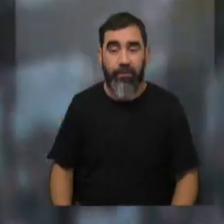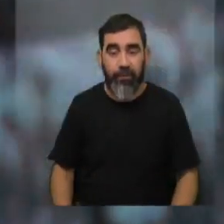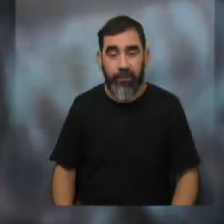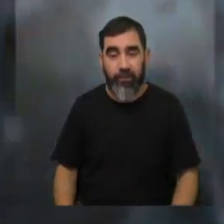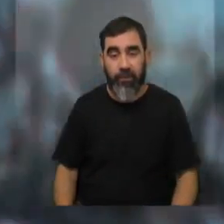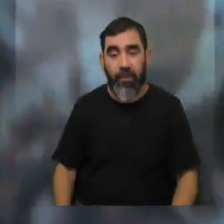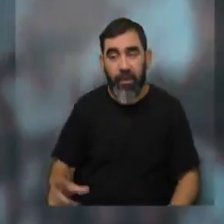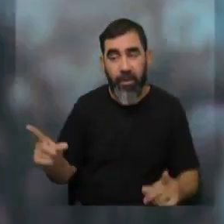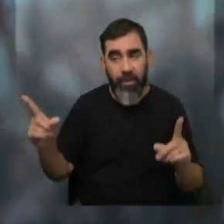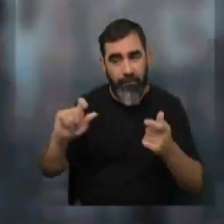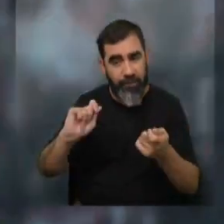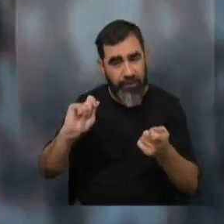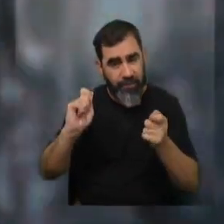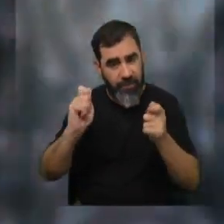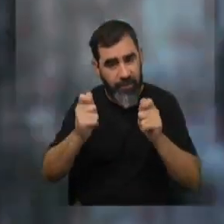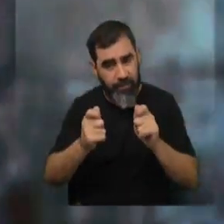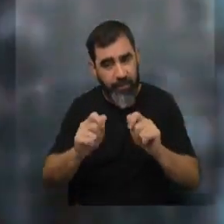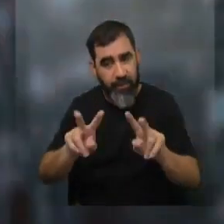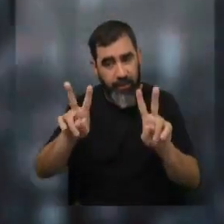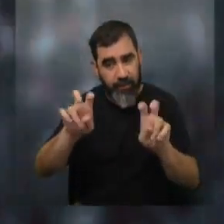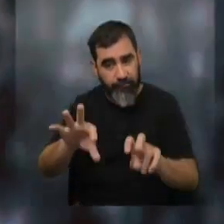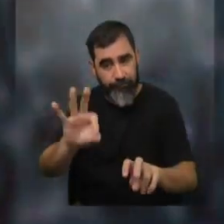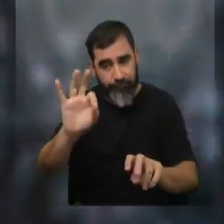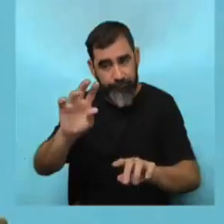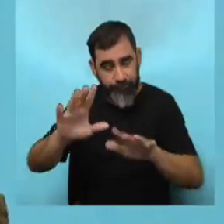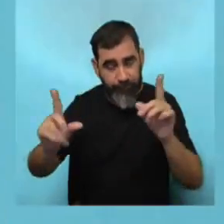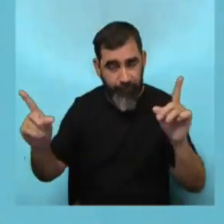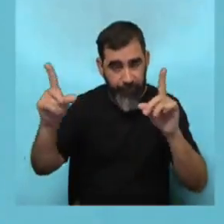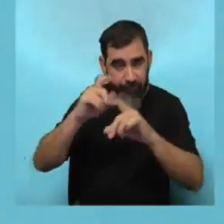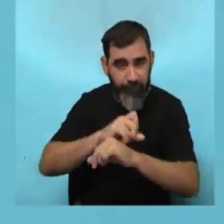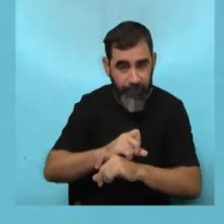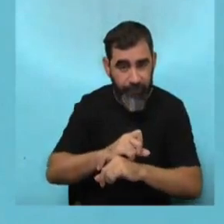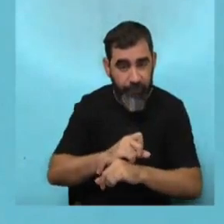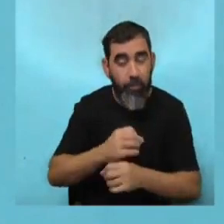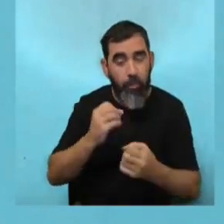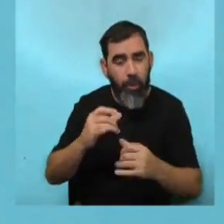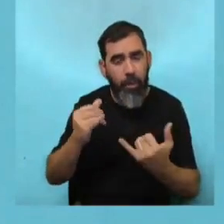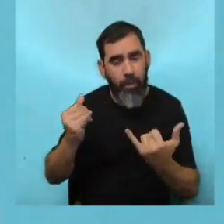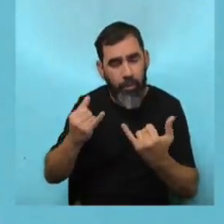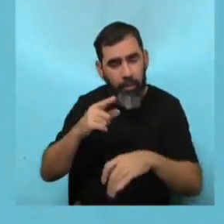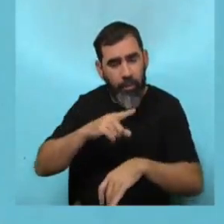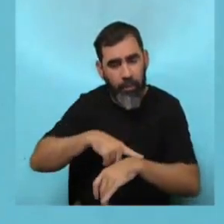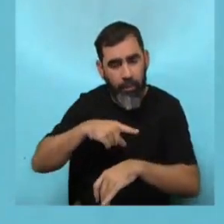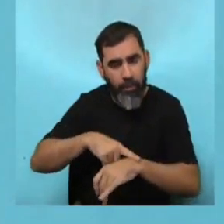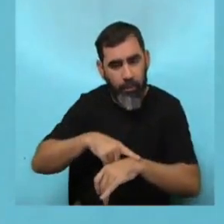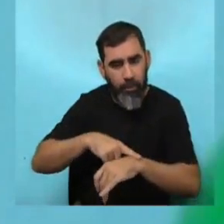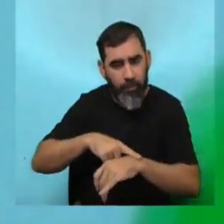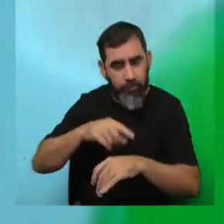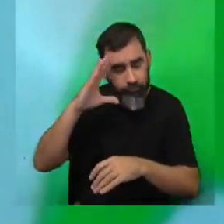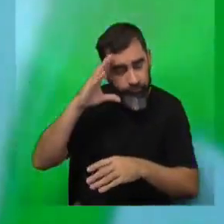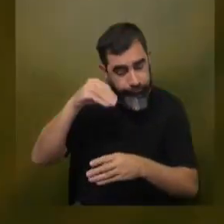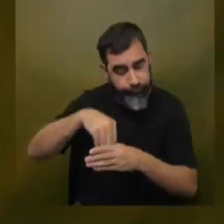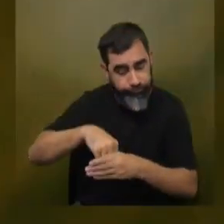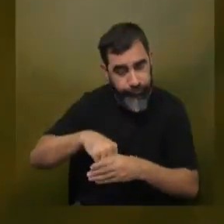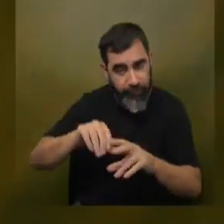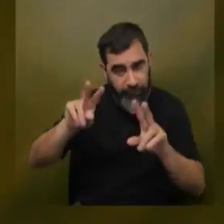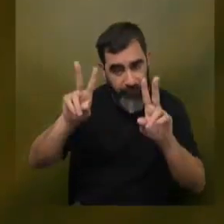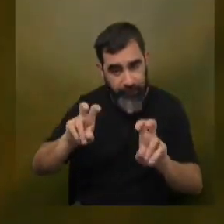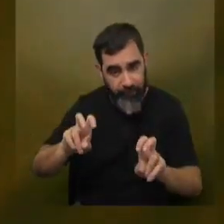cambiar, ¿no? Y es difícil elegir temas, porque lleva tiempo meterse dentro de los